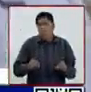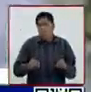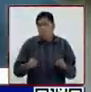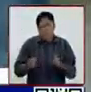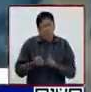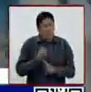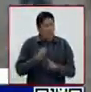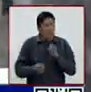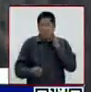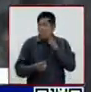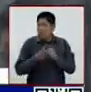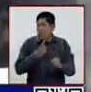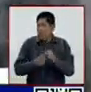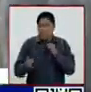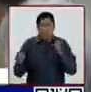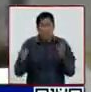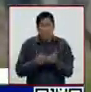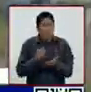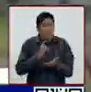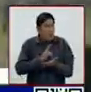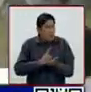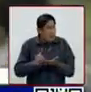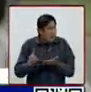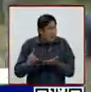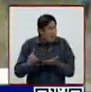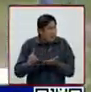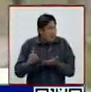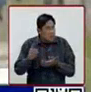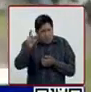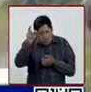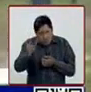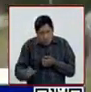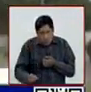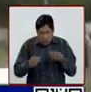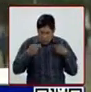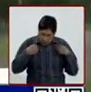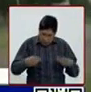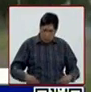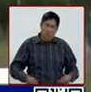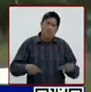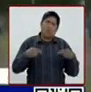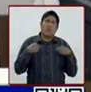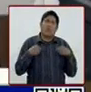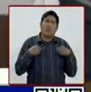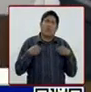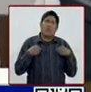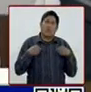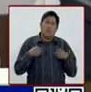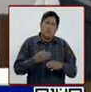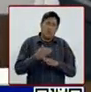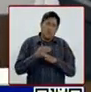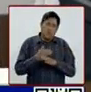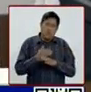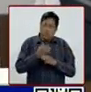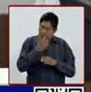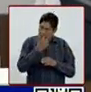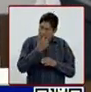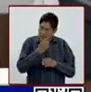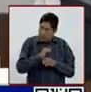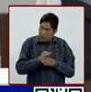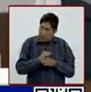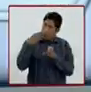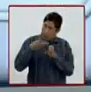la limitación a los derechos que el ser humano pueda limitarse en el ejercicio de